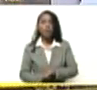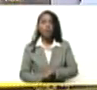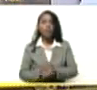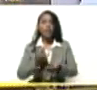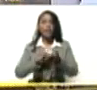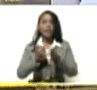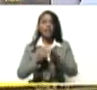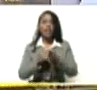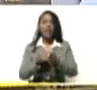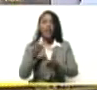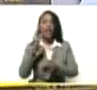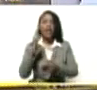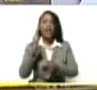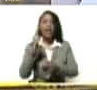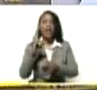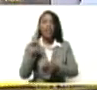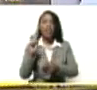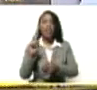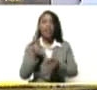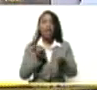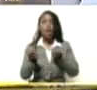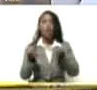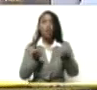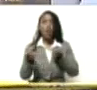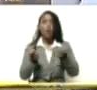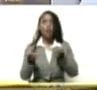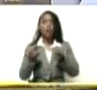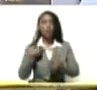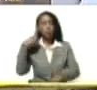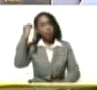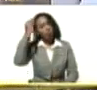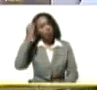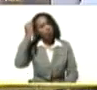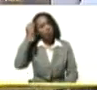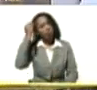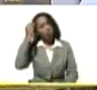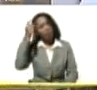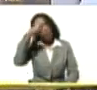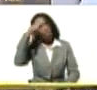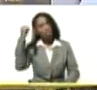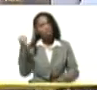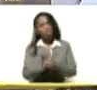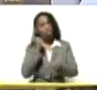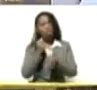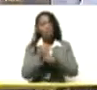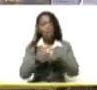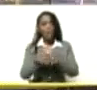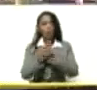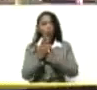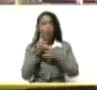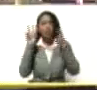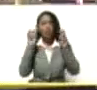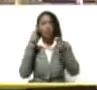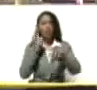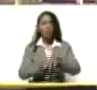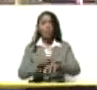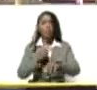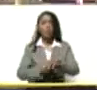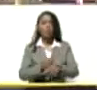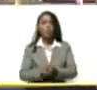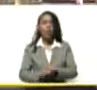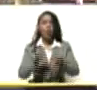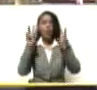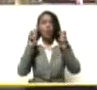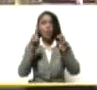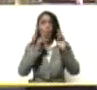Significa red y dominio, ¿no? Yo pensando y trabajando en la madrugada, una nueva época, un